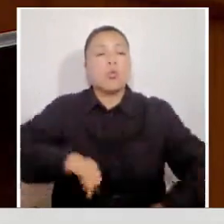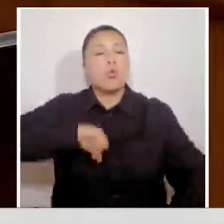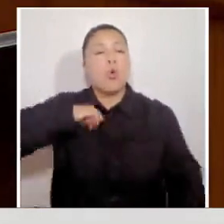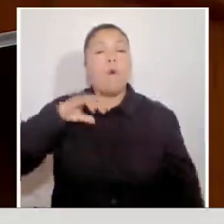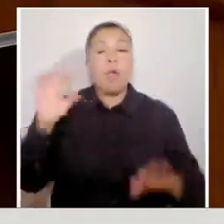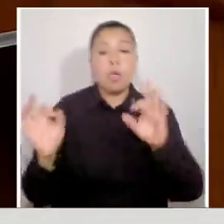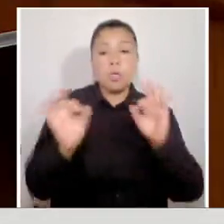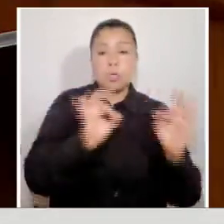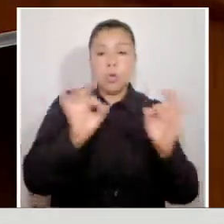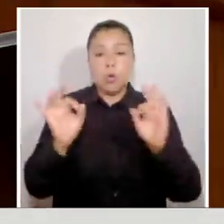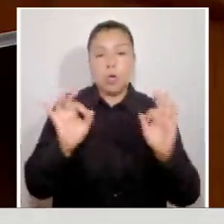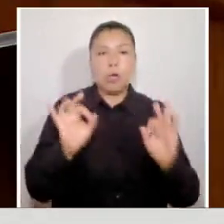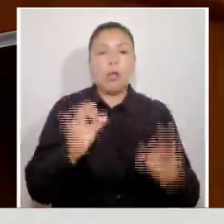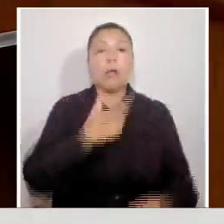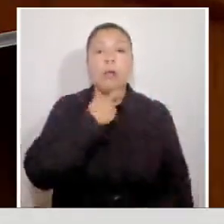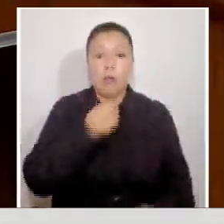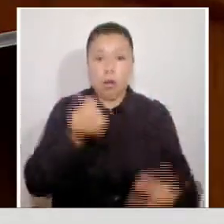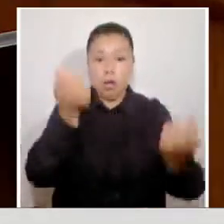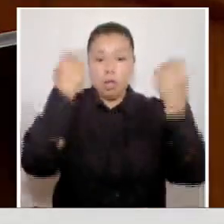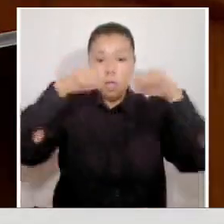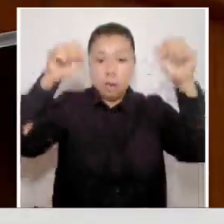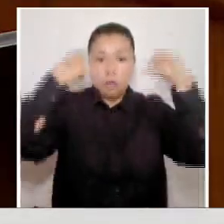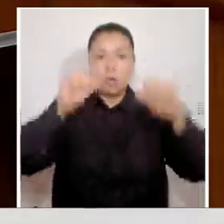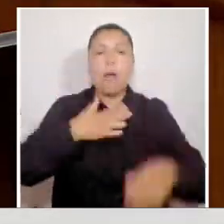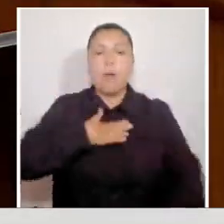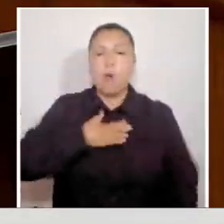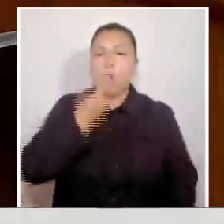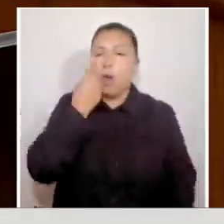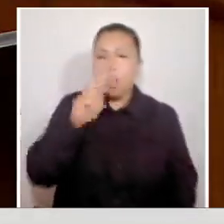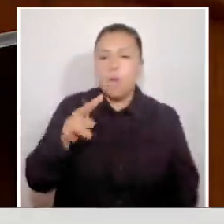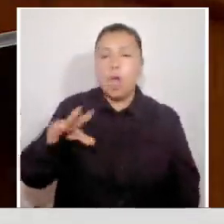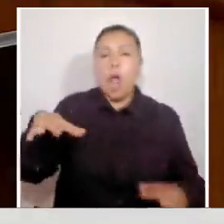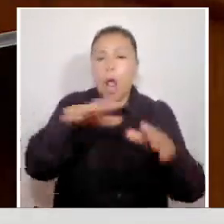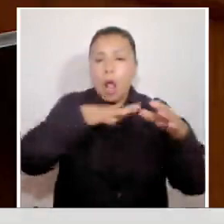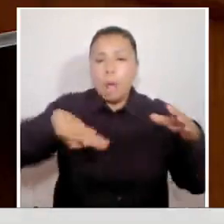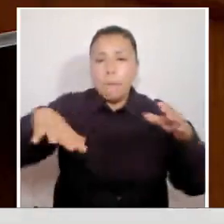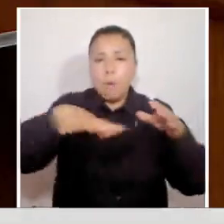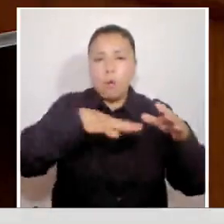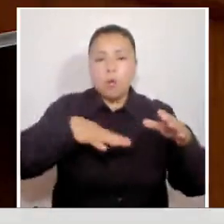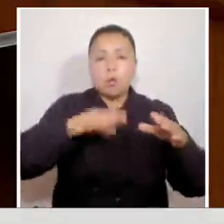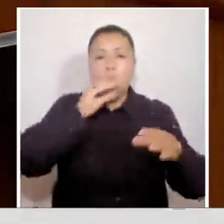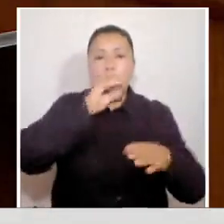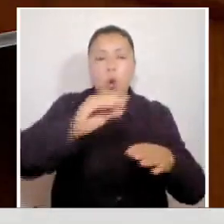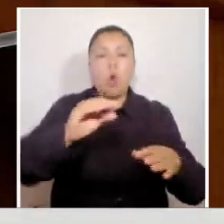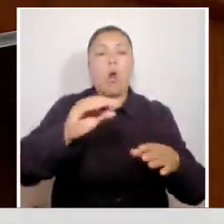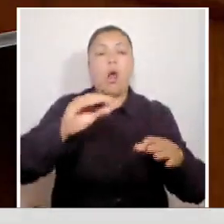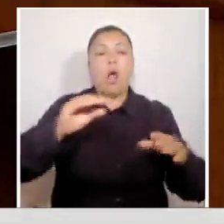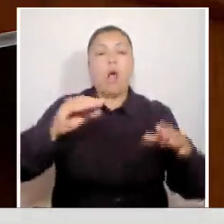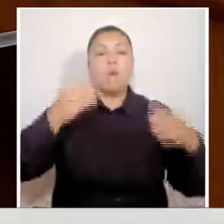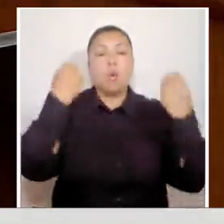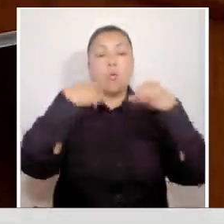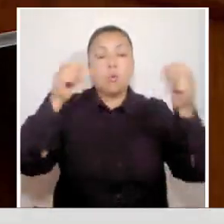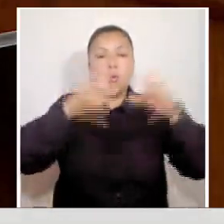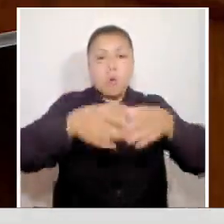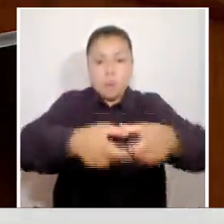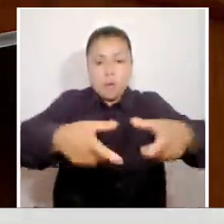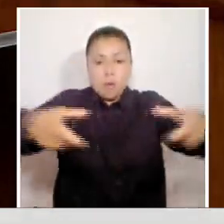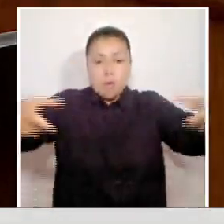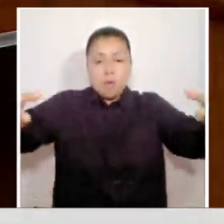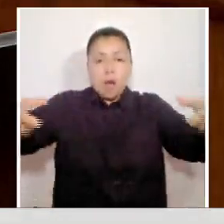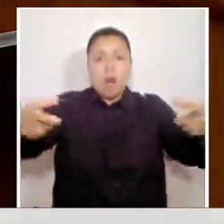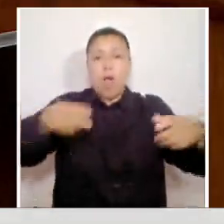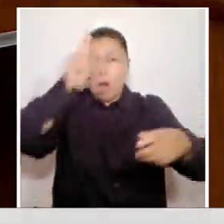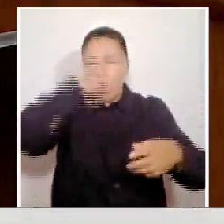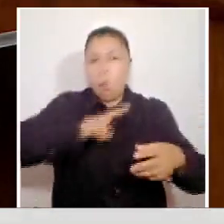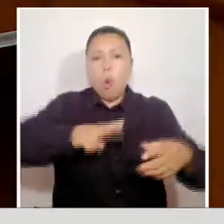de Me gustaría ver en las poblaciones los campos deportivos llenos así como se juega fútbol u